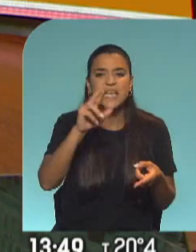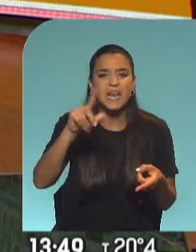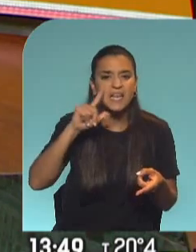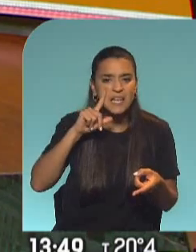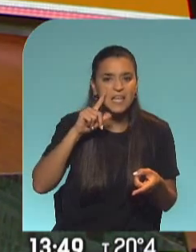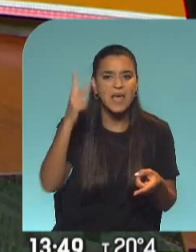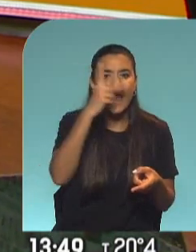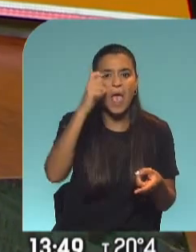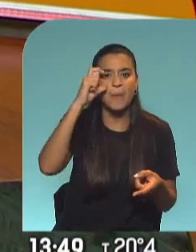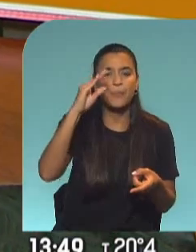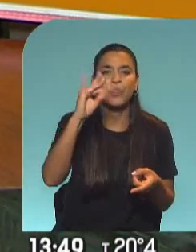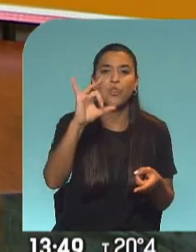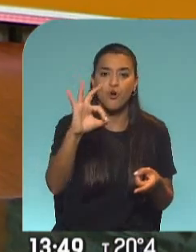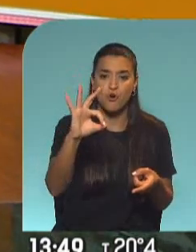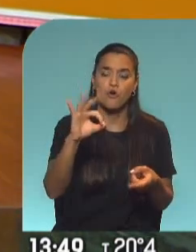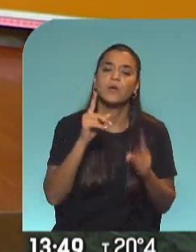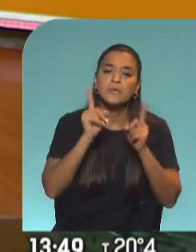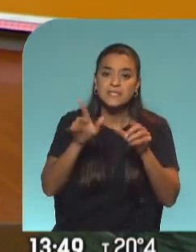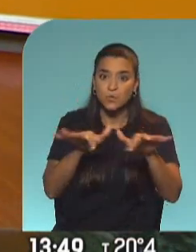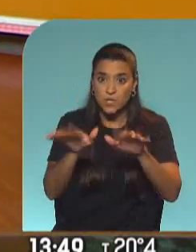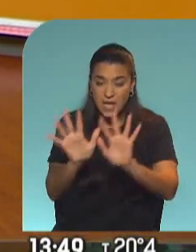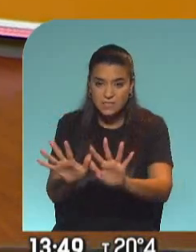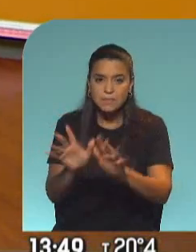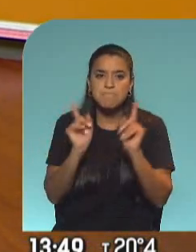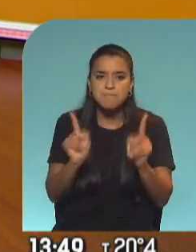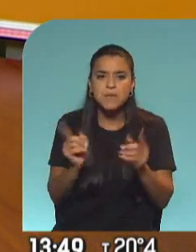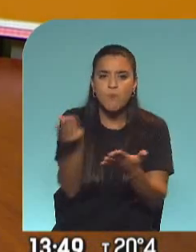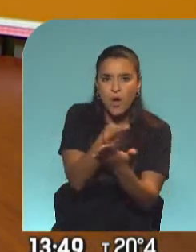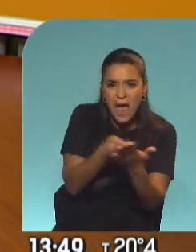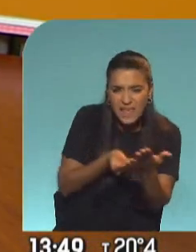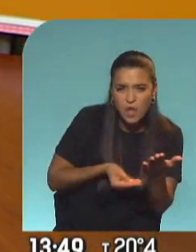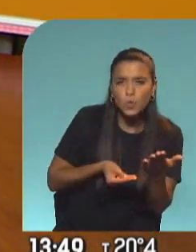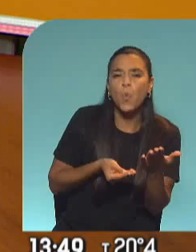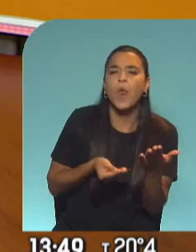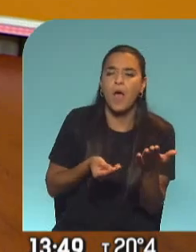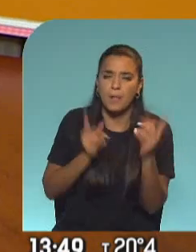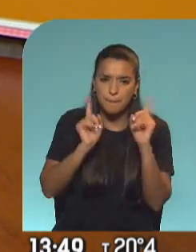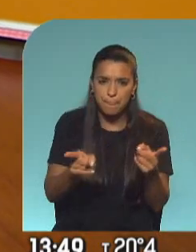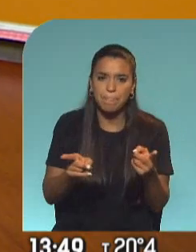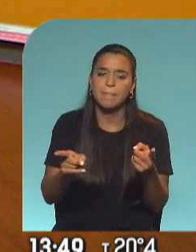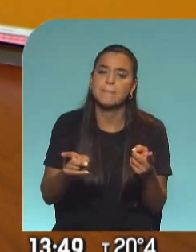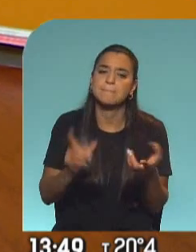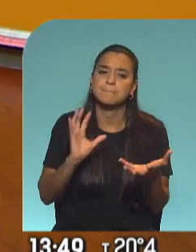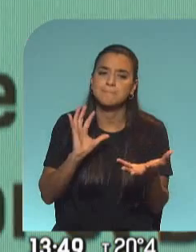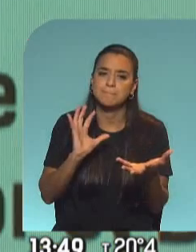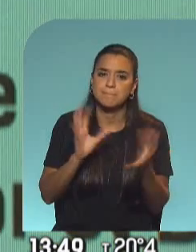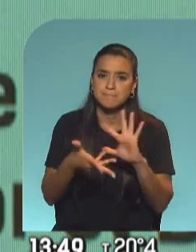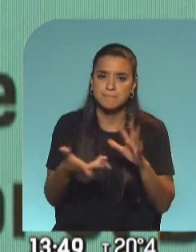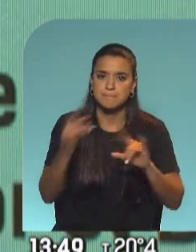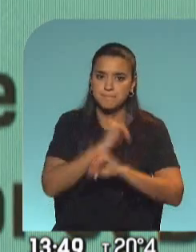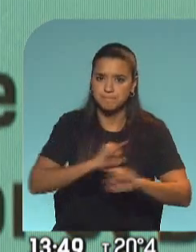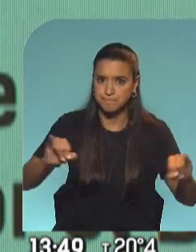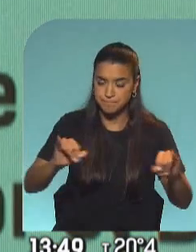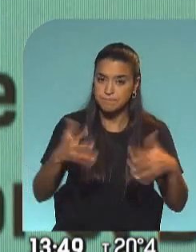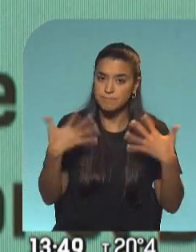y se encontró con esa situación. De vuelta lo de la caricatura, de vuelta lo de la expresión a través de los medios